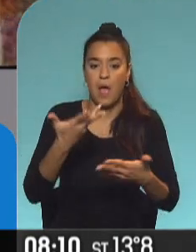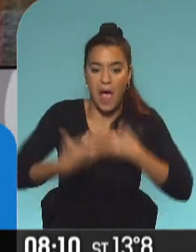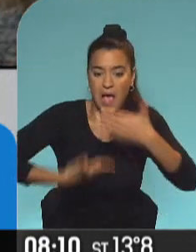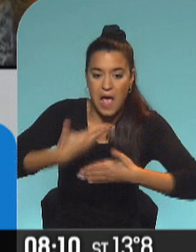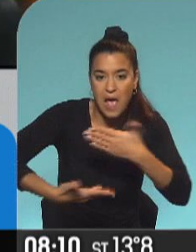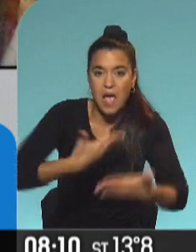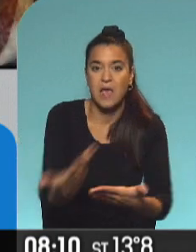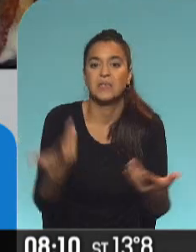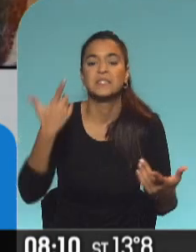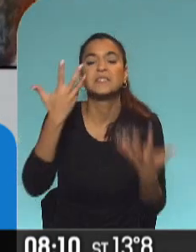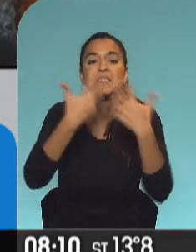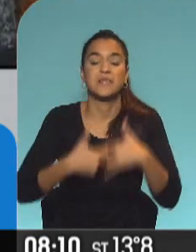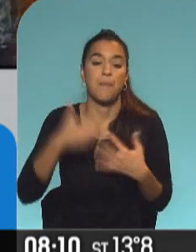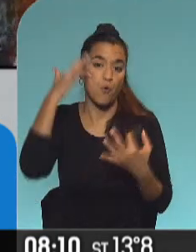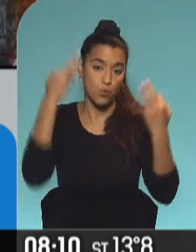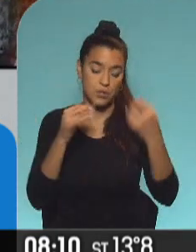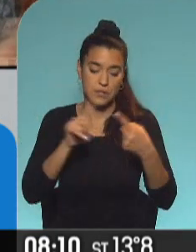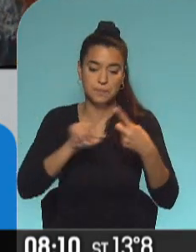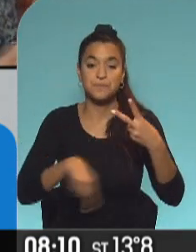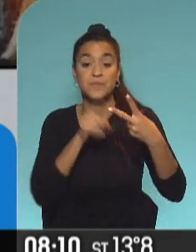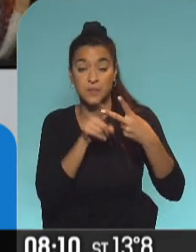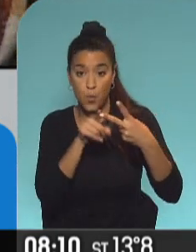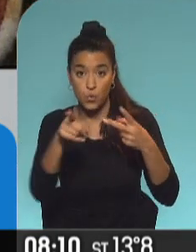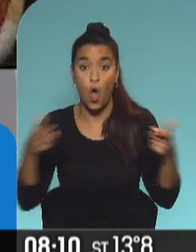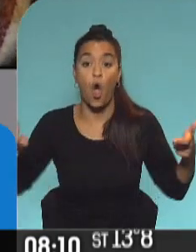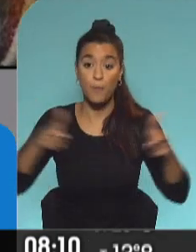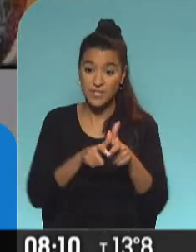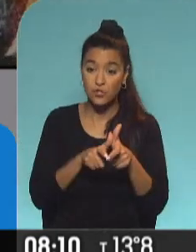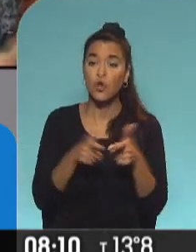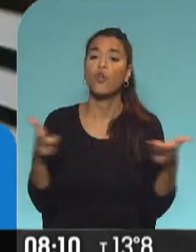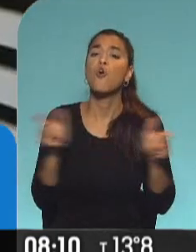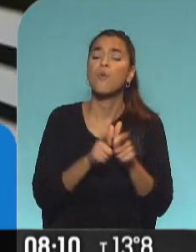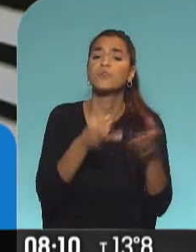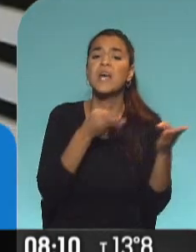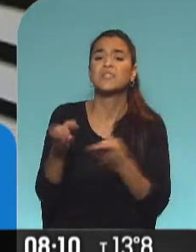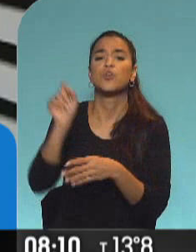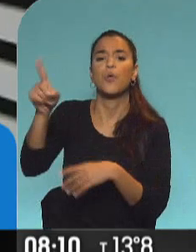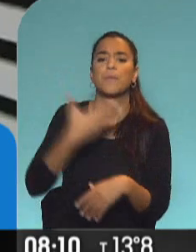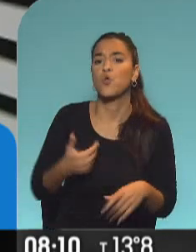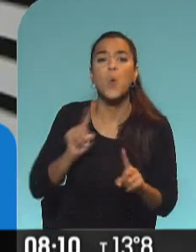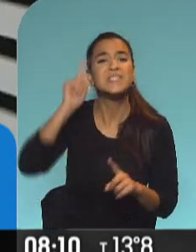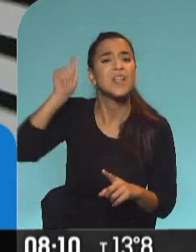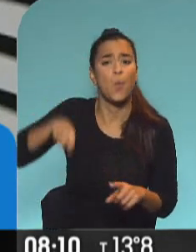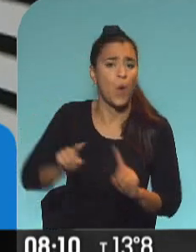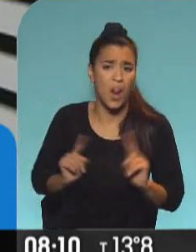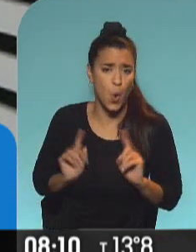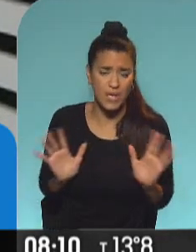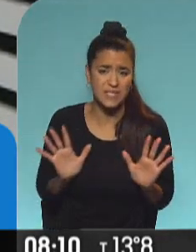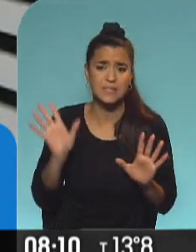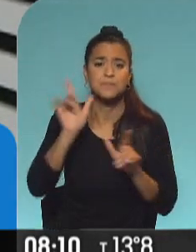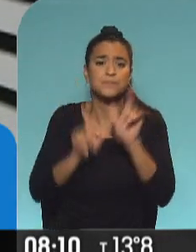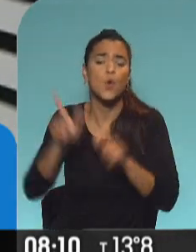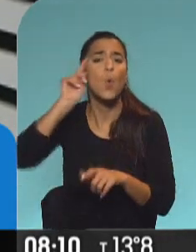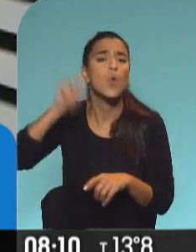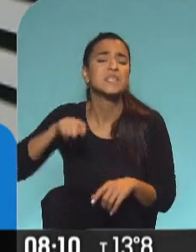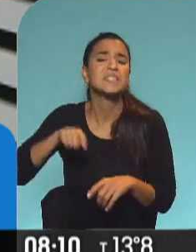sistema de justicia. En primer punto. Segundo lugar, la comisión. La comisión es una comisión que asesora al presidente, no es un tribunal. Y está integrada por juristas